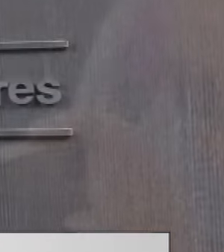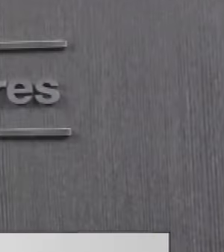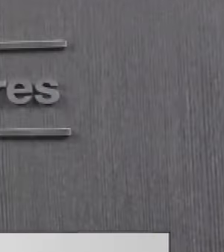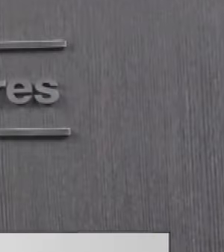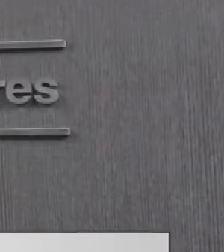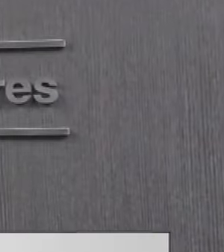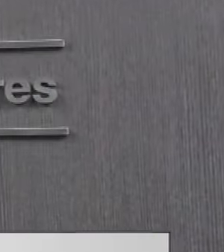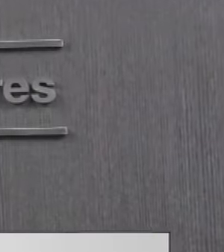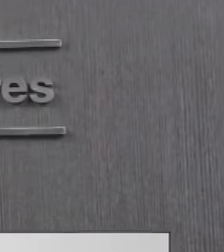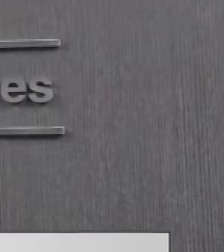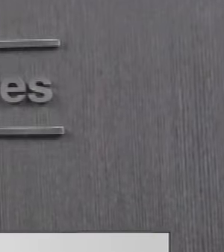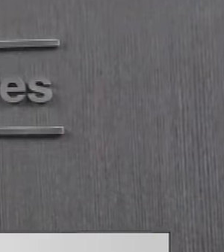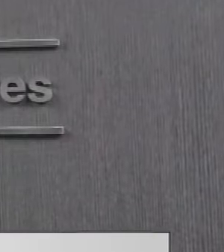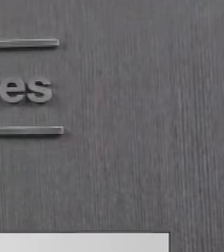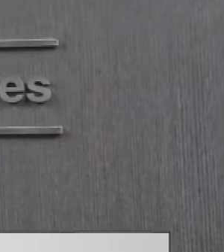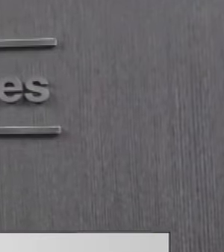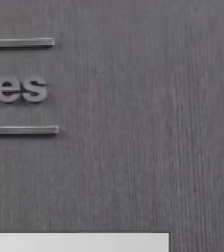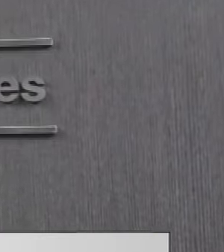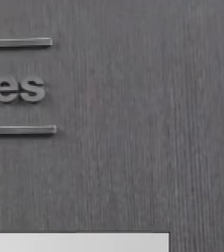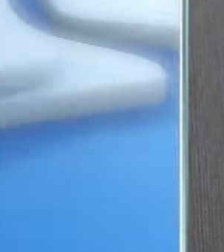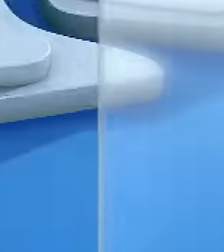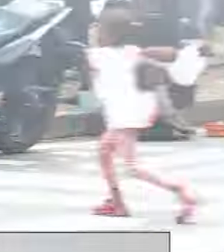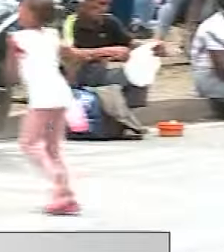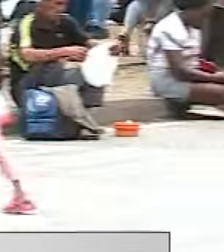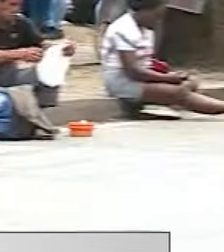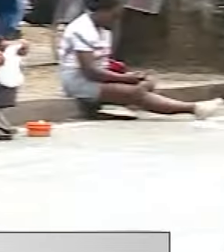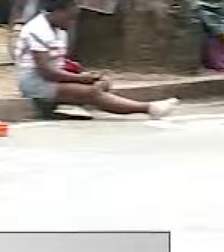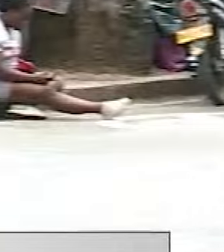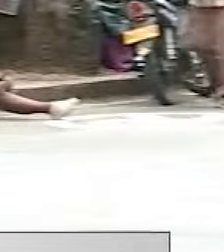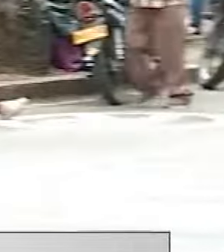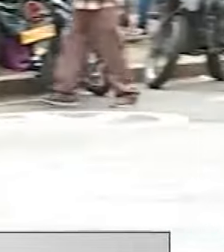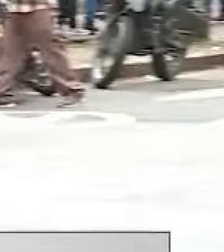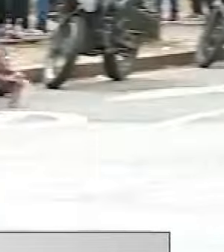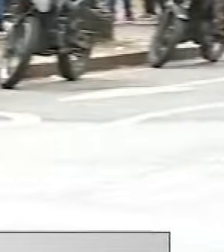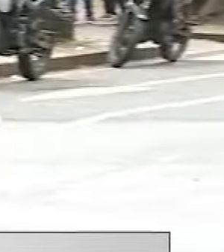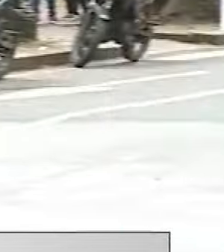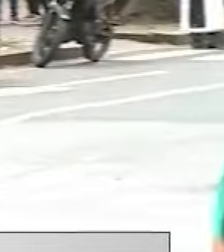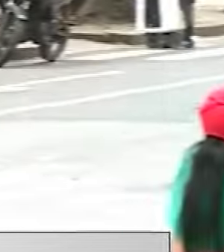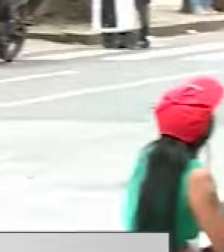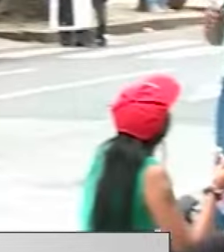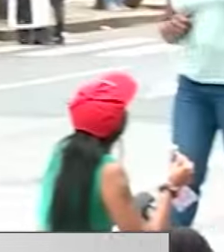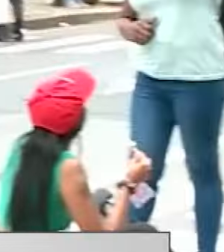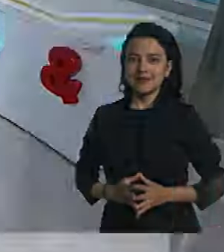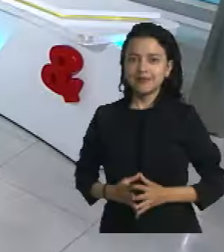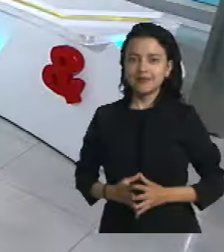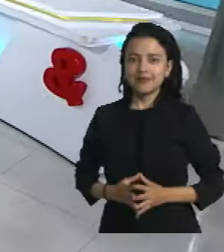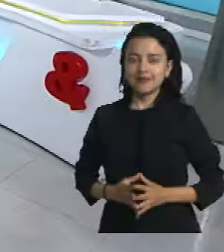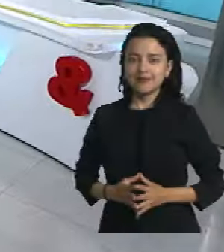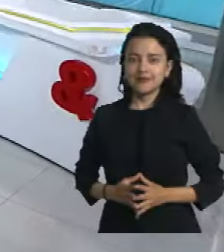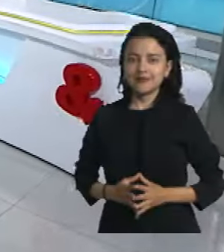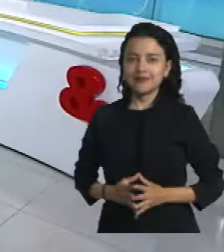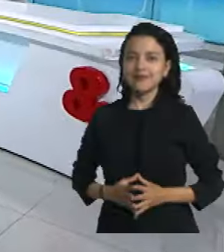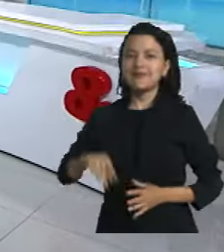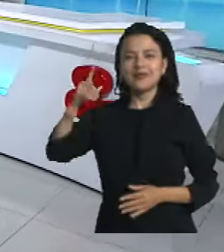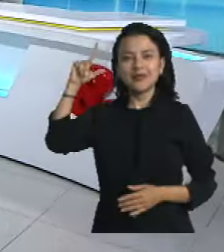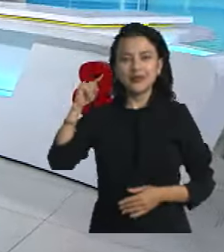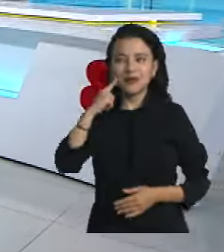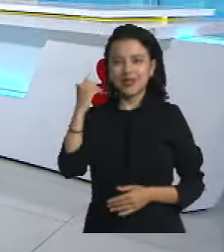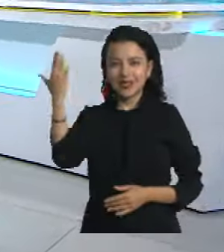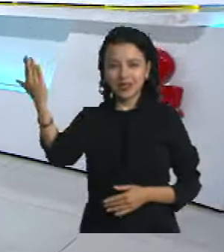de corrupción en la unidad de gestión del riesgo. La Minga mantiene bloqueos en el norte de Cali.